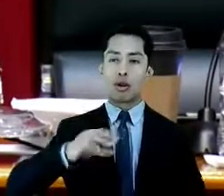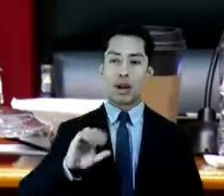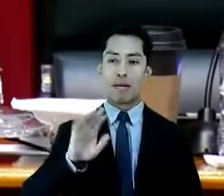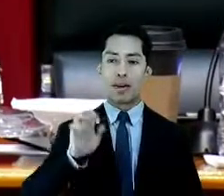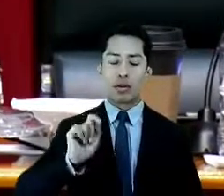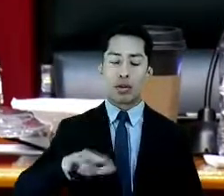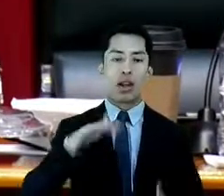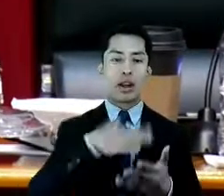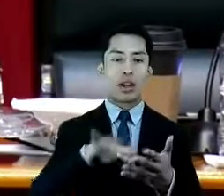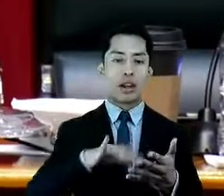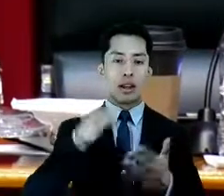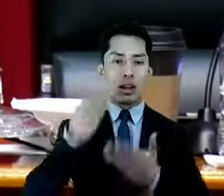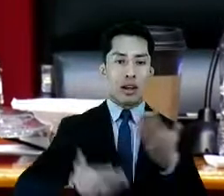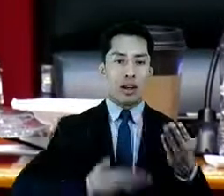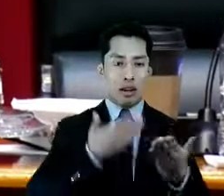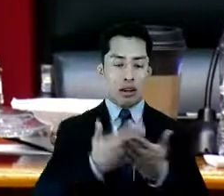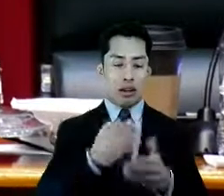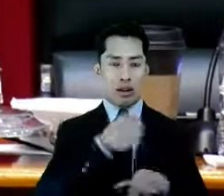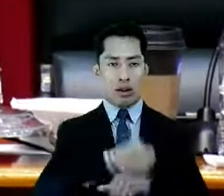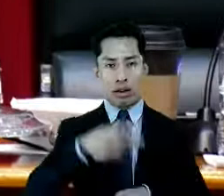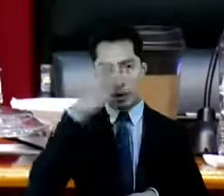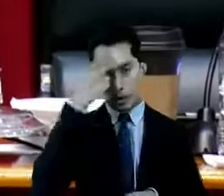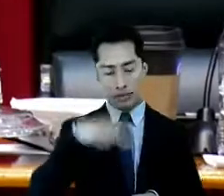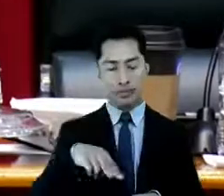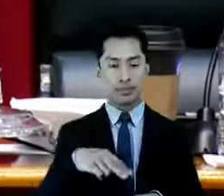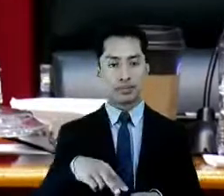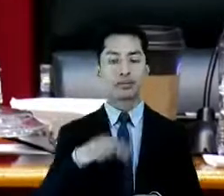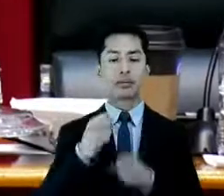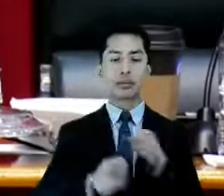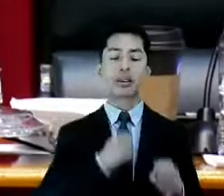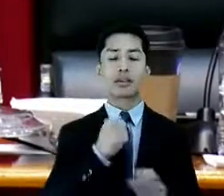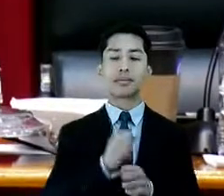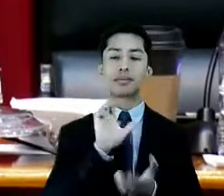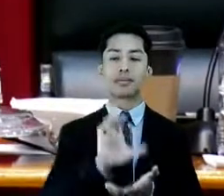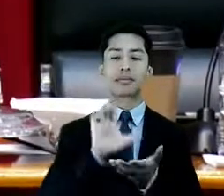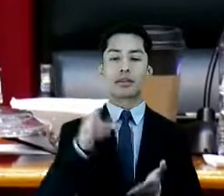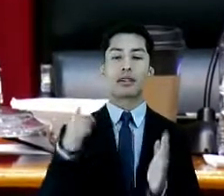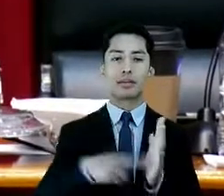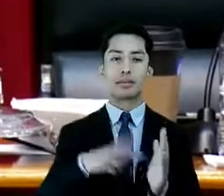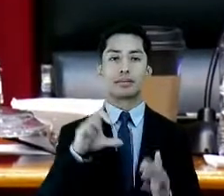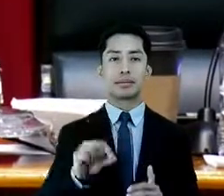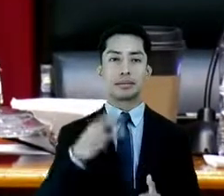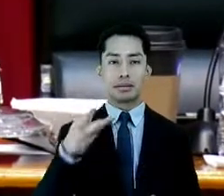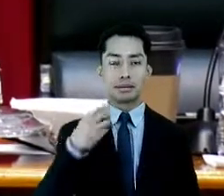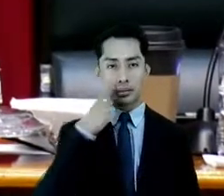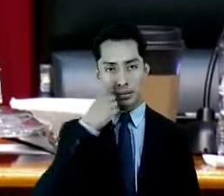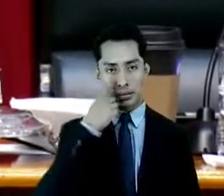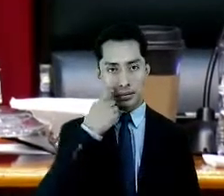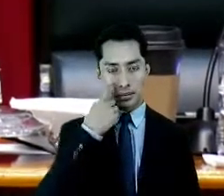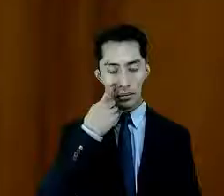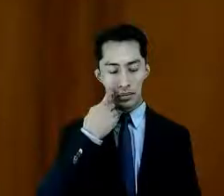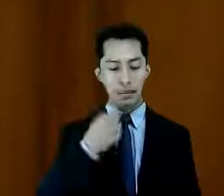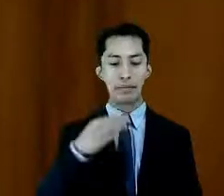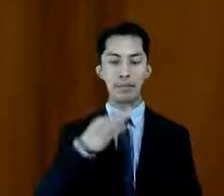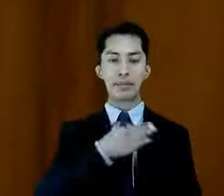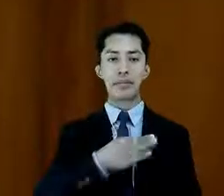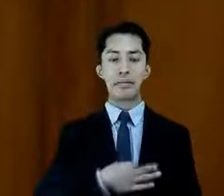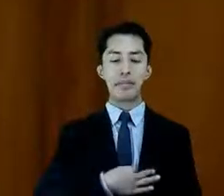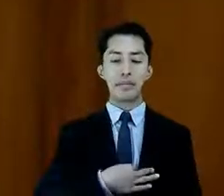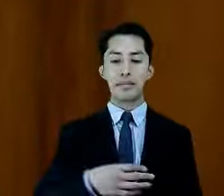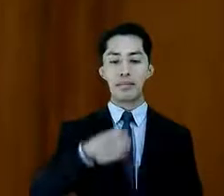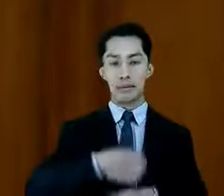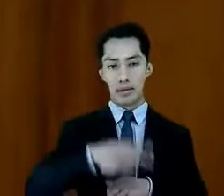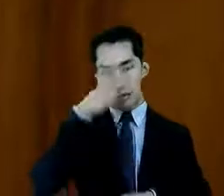la iniciativa de Ley de Ingresos del Estado de México para el ejercicio fiscal del año 2023. Toluca de Lerdo,